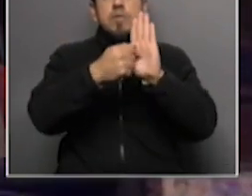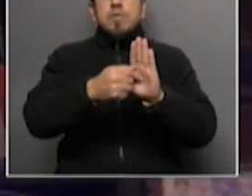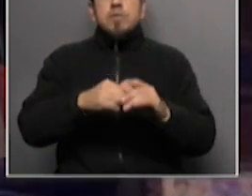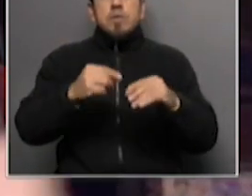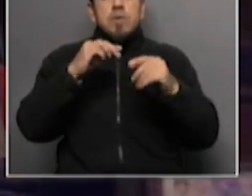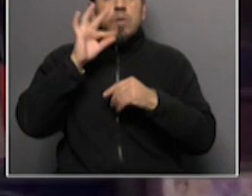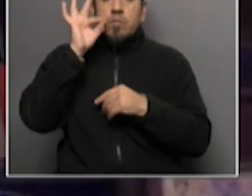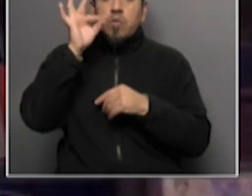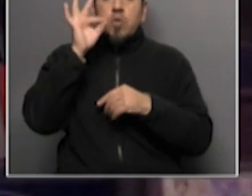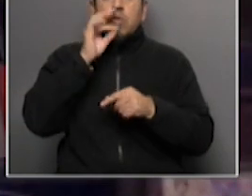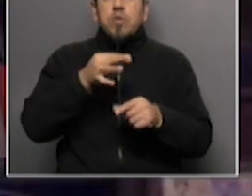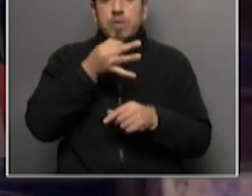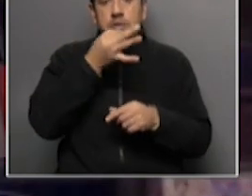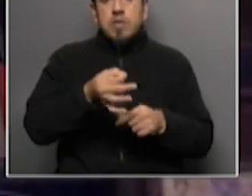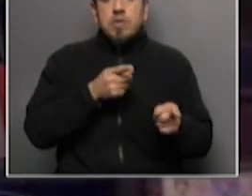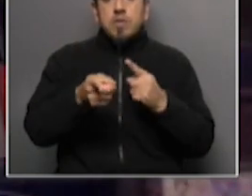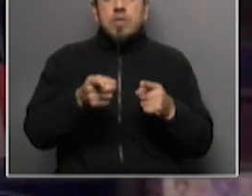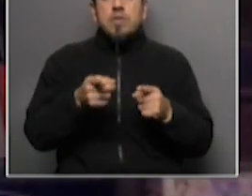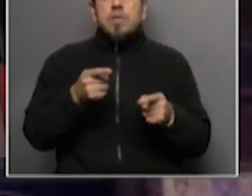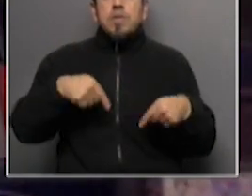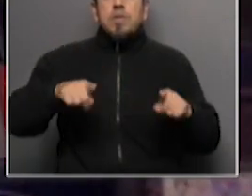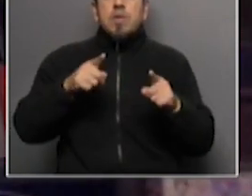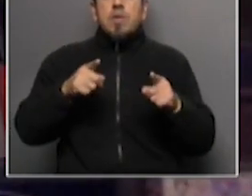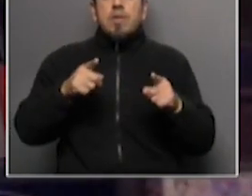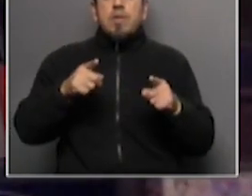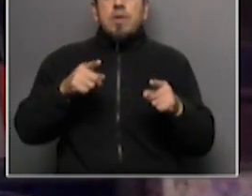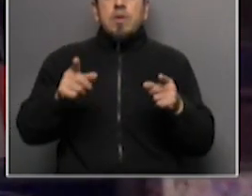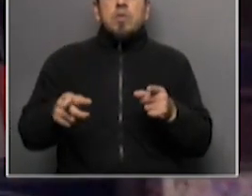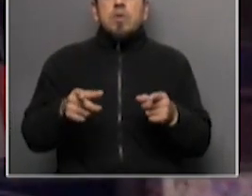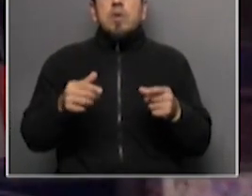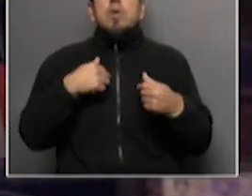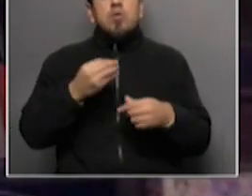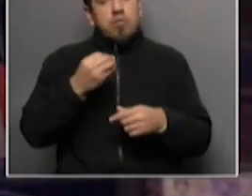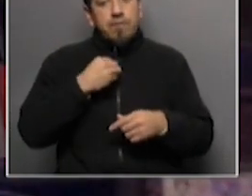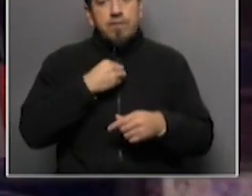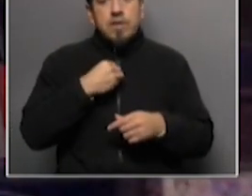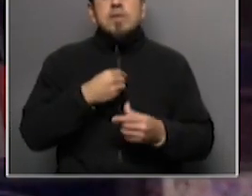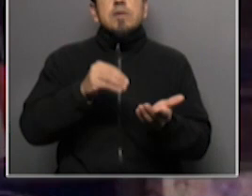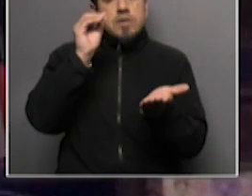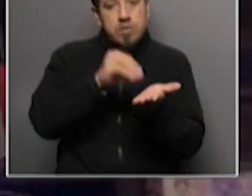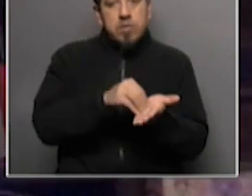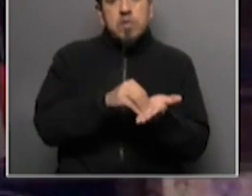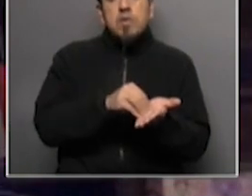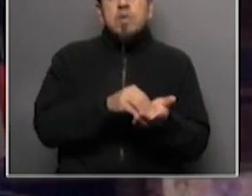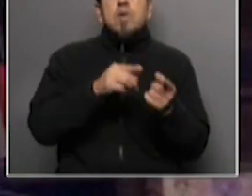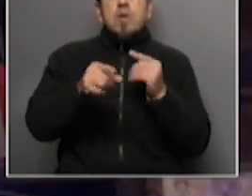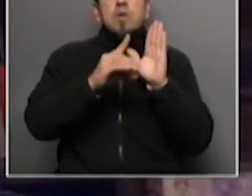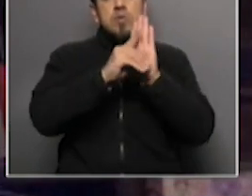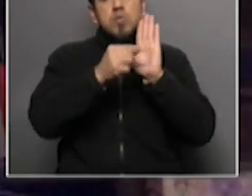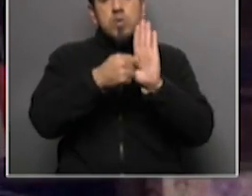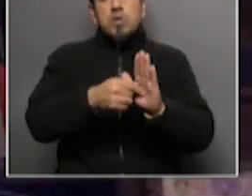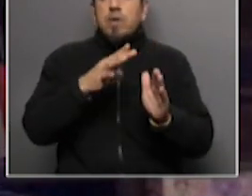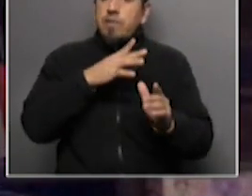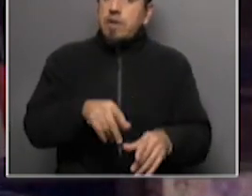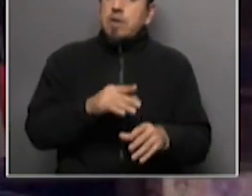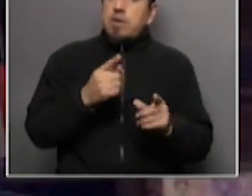cannabis le ha dicho a los cultivadores y a los consumidores que confíen, que se inscriban, que sus datos iban a estar protegidos.